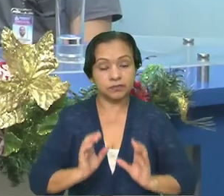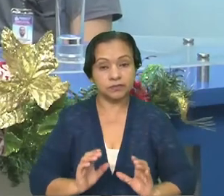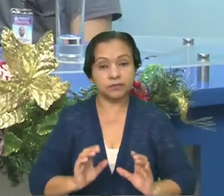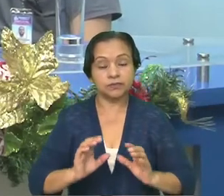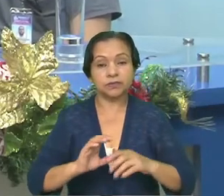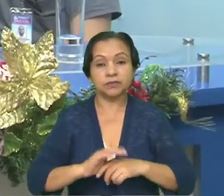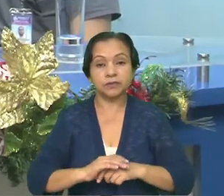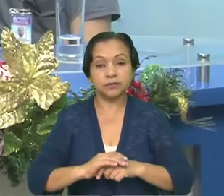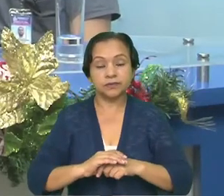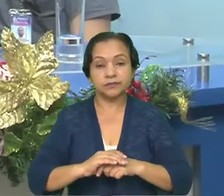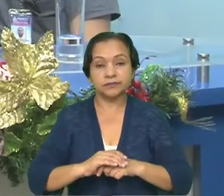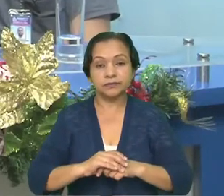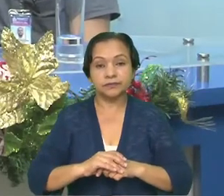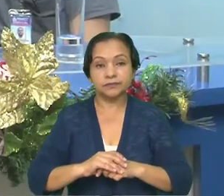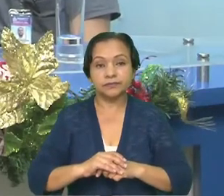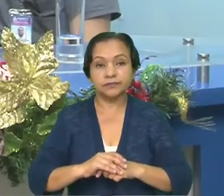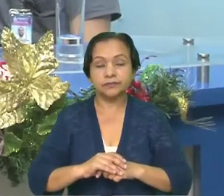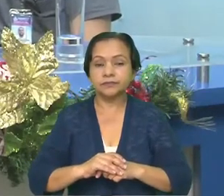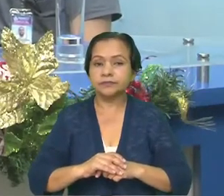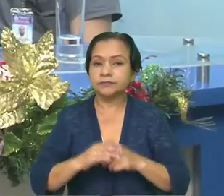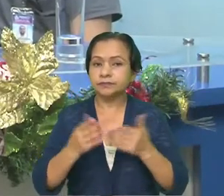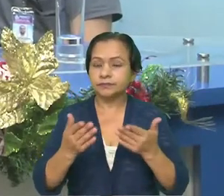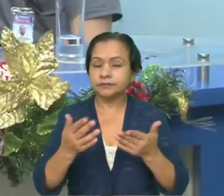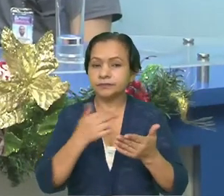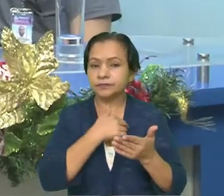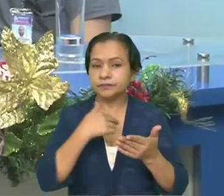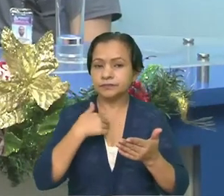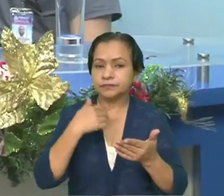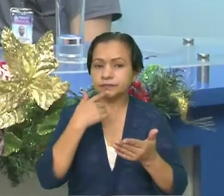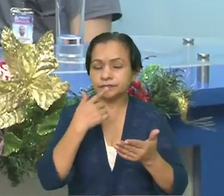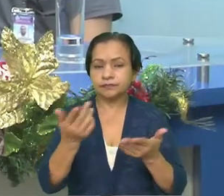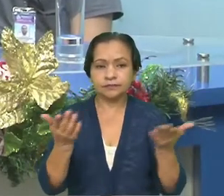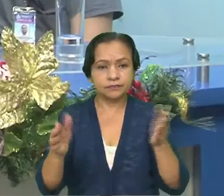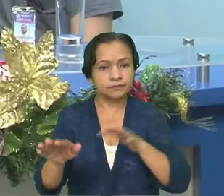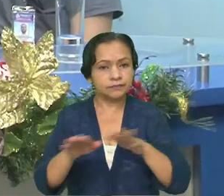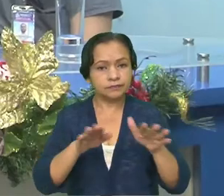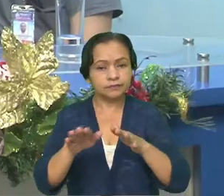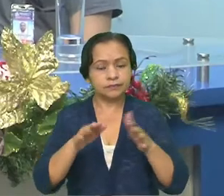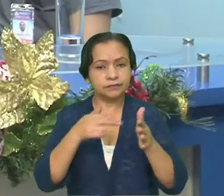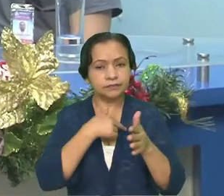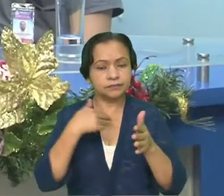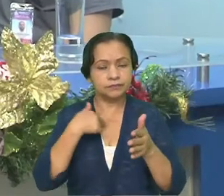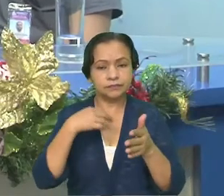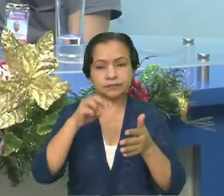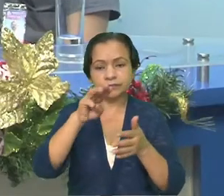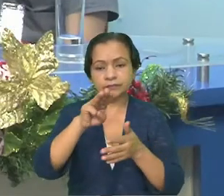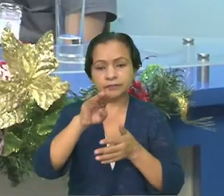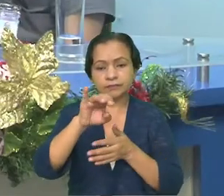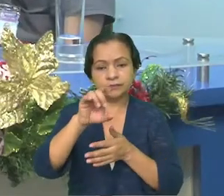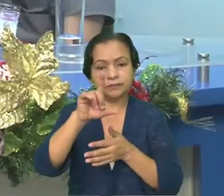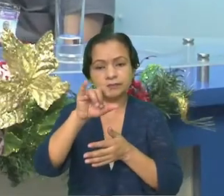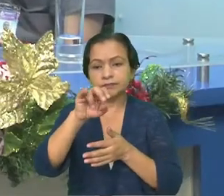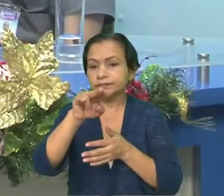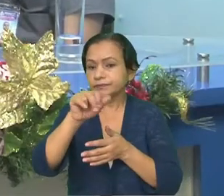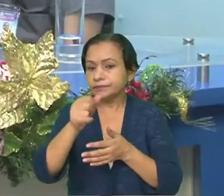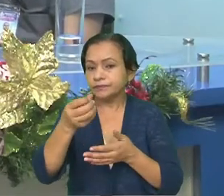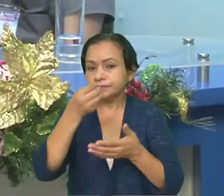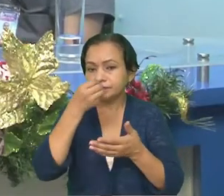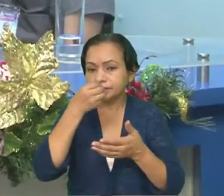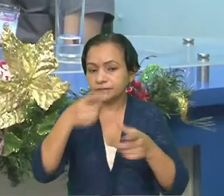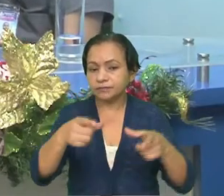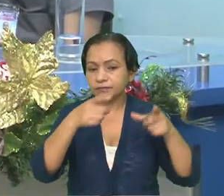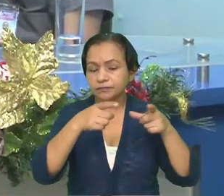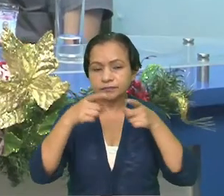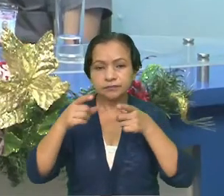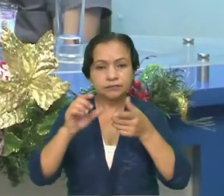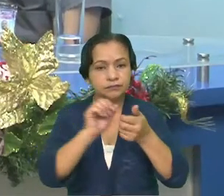dentro del sistema inmunológico. Ya con esa desmielinización, doctor, ¿no se puede recuperar la mielina? A pesar con de que, alimentos, con